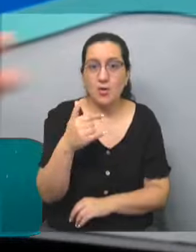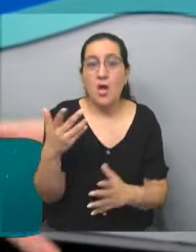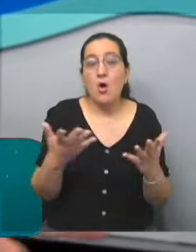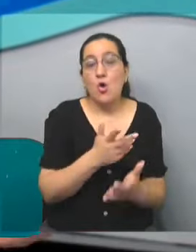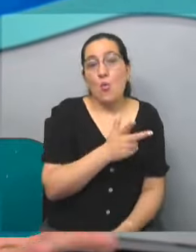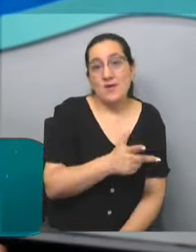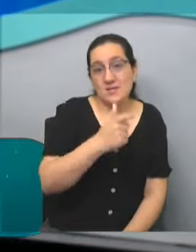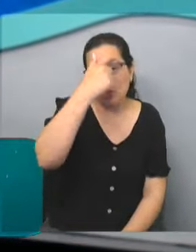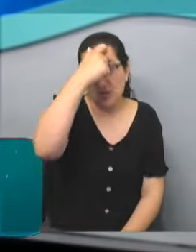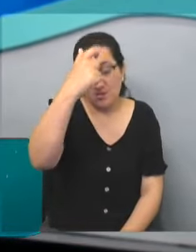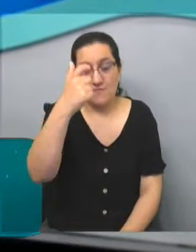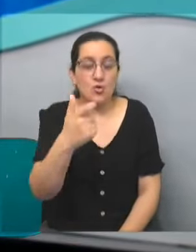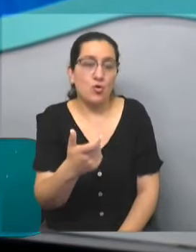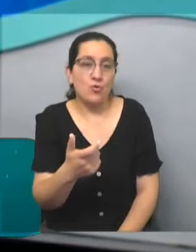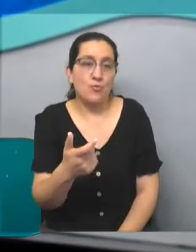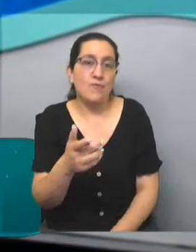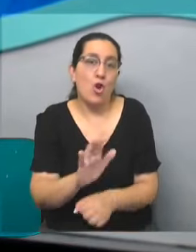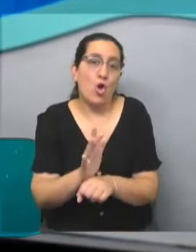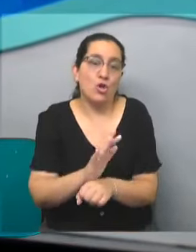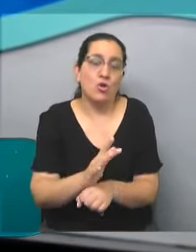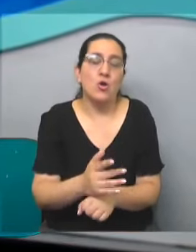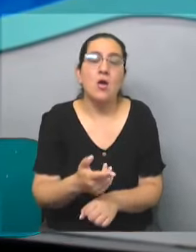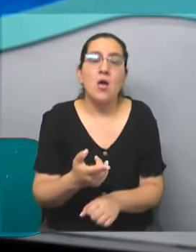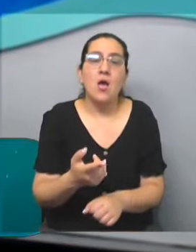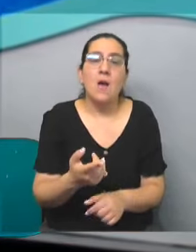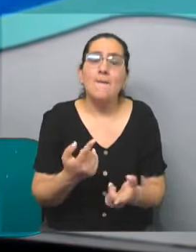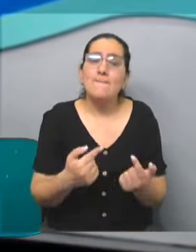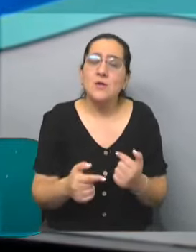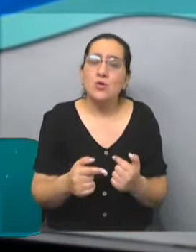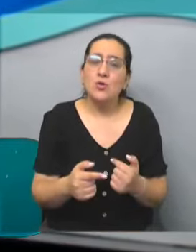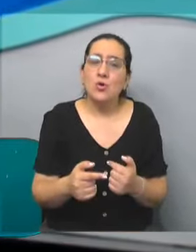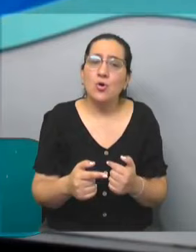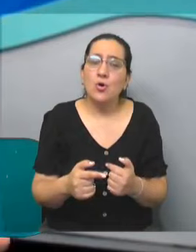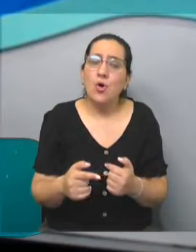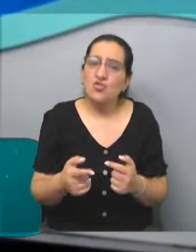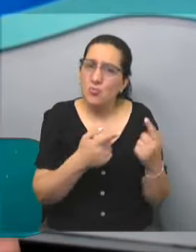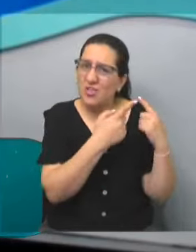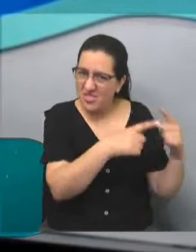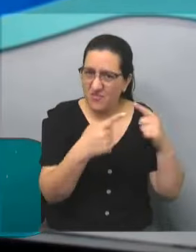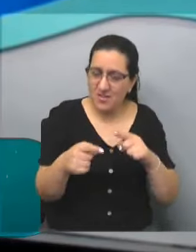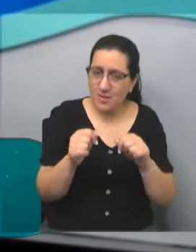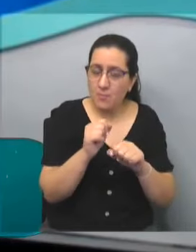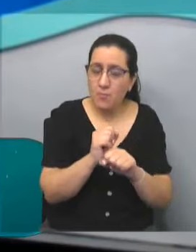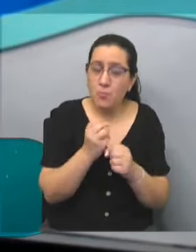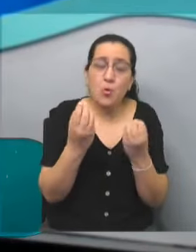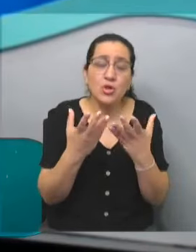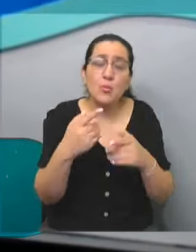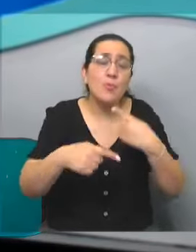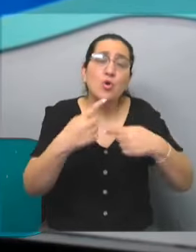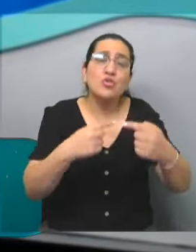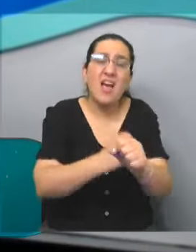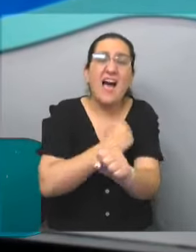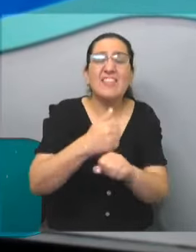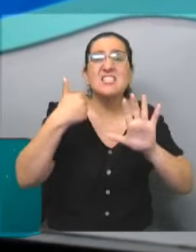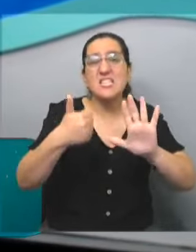humanístico, científico, no sé cuánto. Sí. ¿Qué tan diferentes somos para que no pudiéramos hacer todos lo mismo hasta sexto año del liceo y ahí